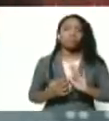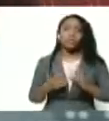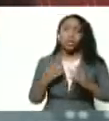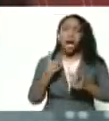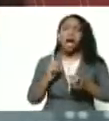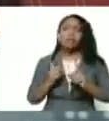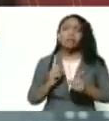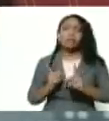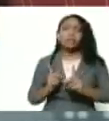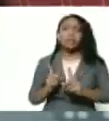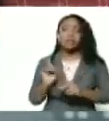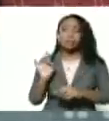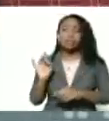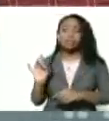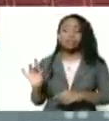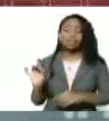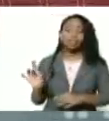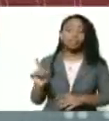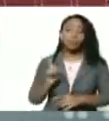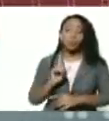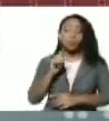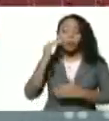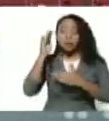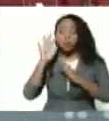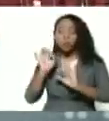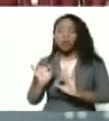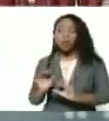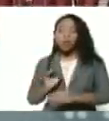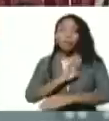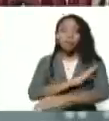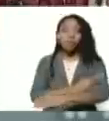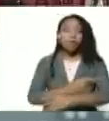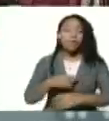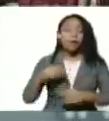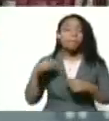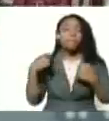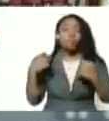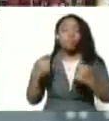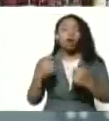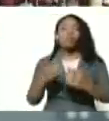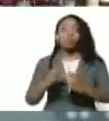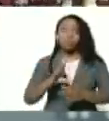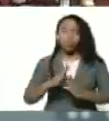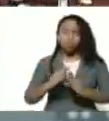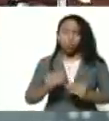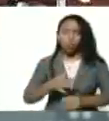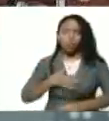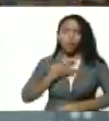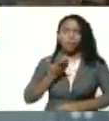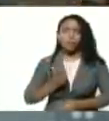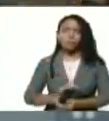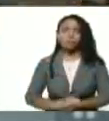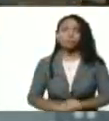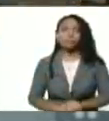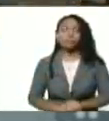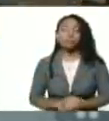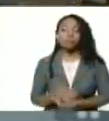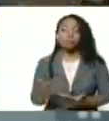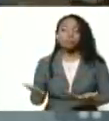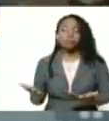muchas veces esa indolencia, porque con el poder popular todo es posible, todo es posible. Así